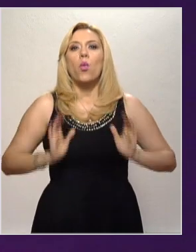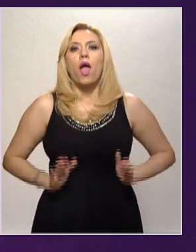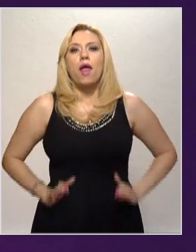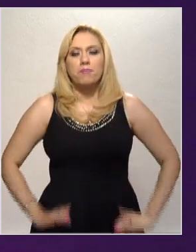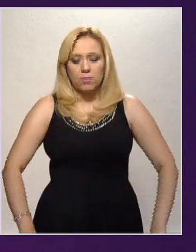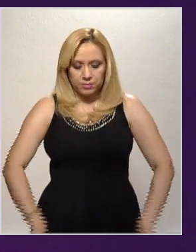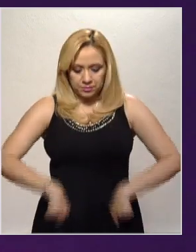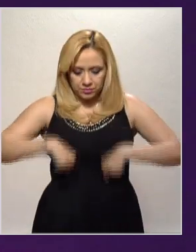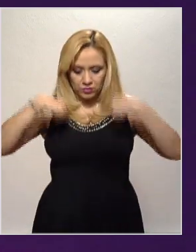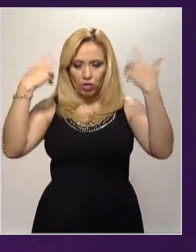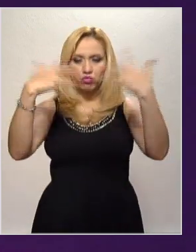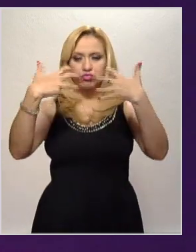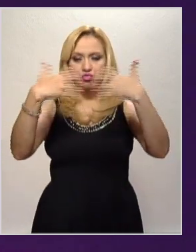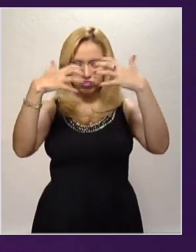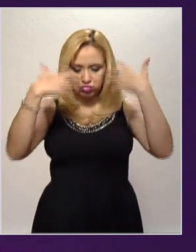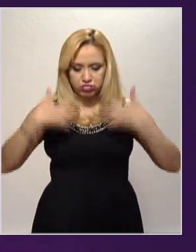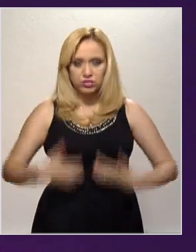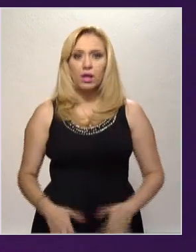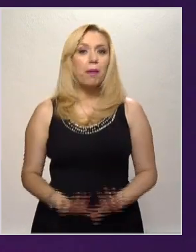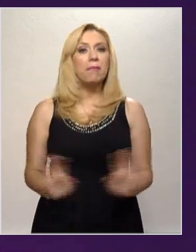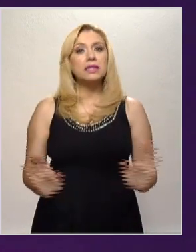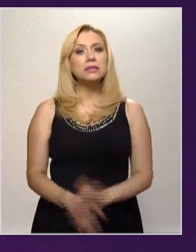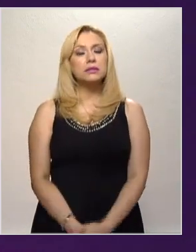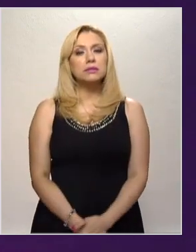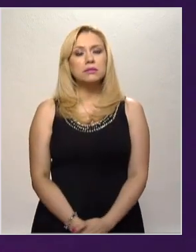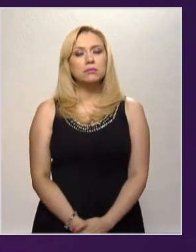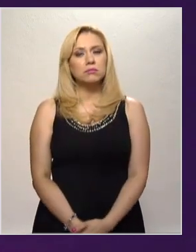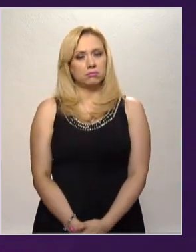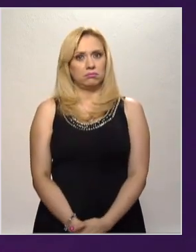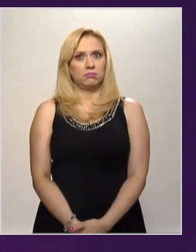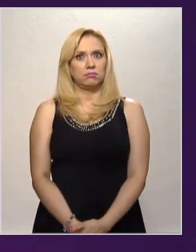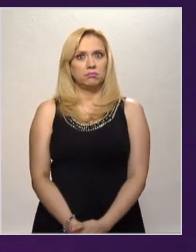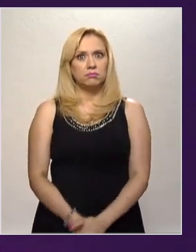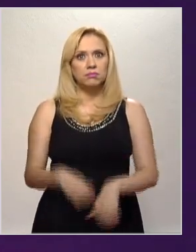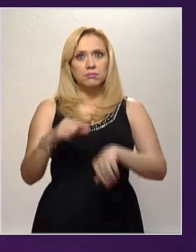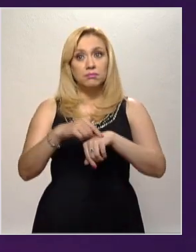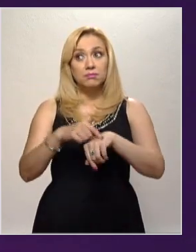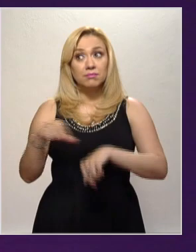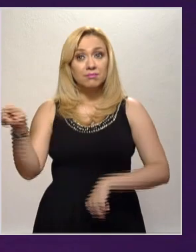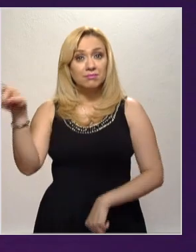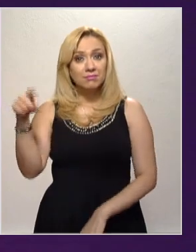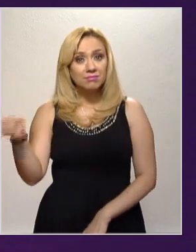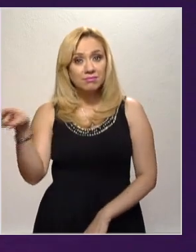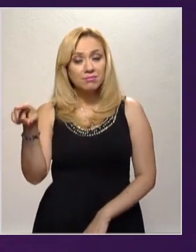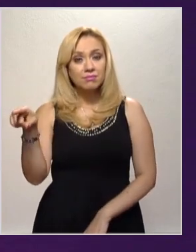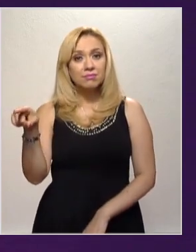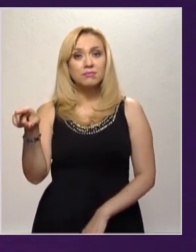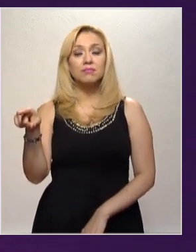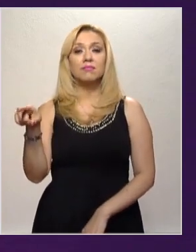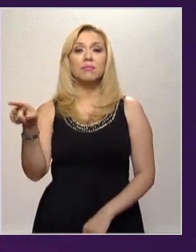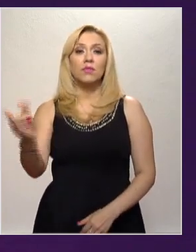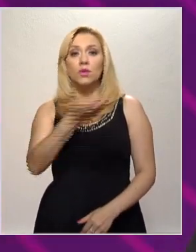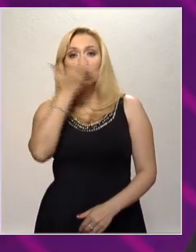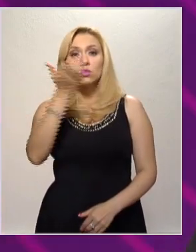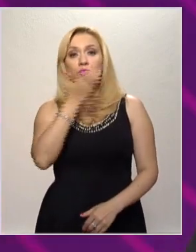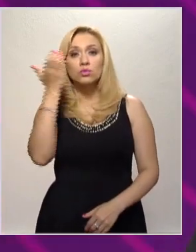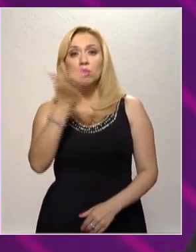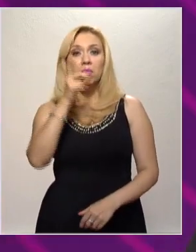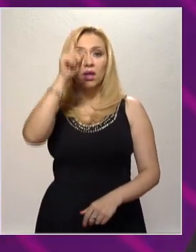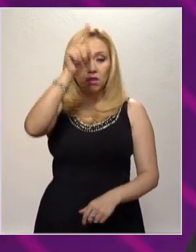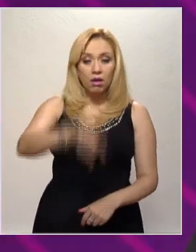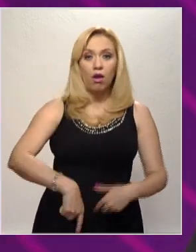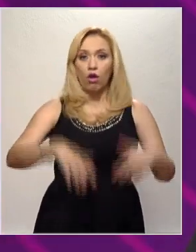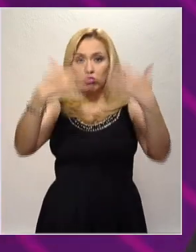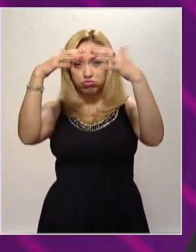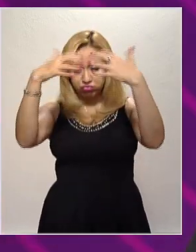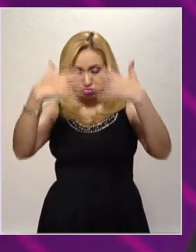ciertas funciones y ciertas cosas. Y para los médicos, que tienen esta visión muy biologizada